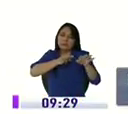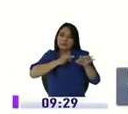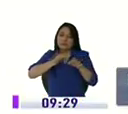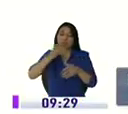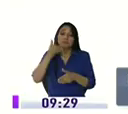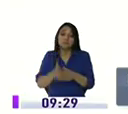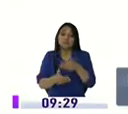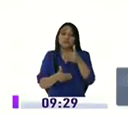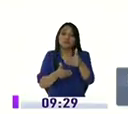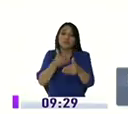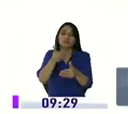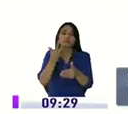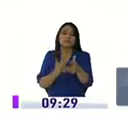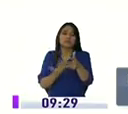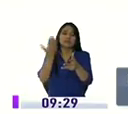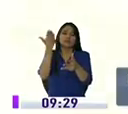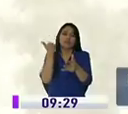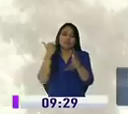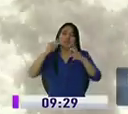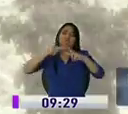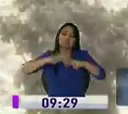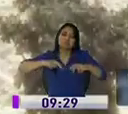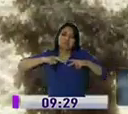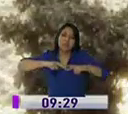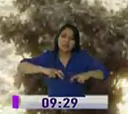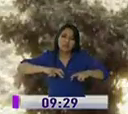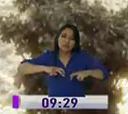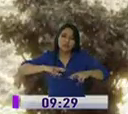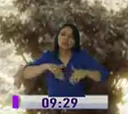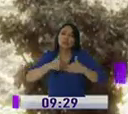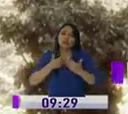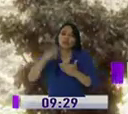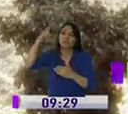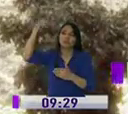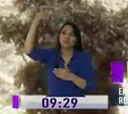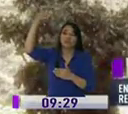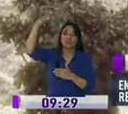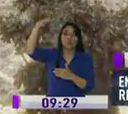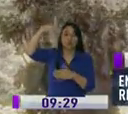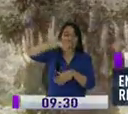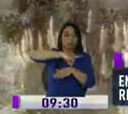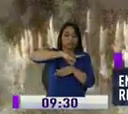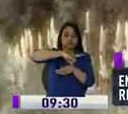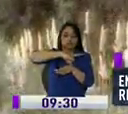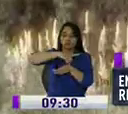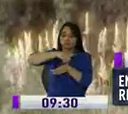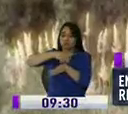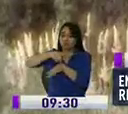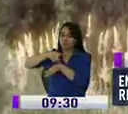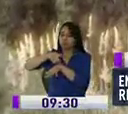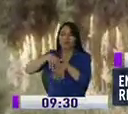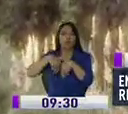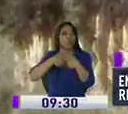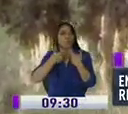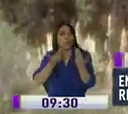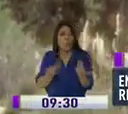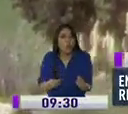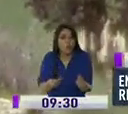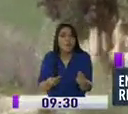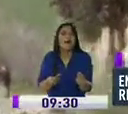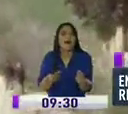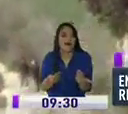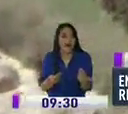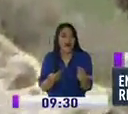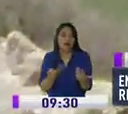proceso histórico de investigación en base a los movimientos aparentes de los astros, entender cómo justamente esto influye en